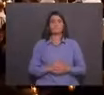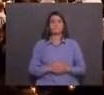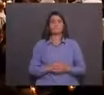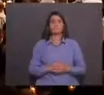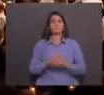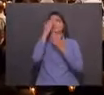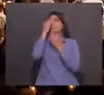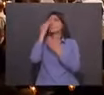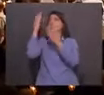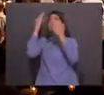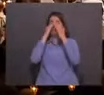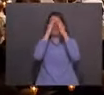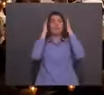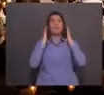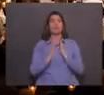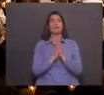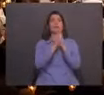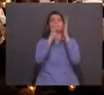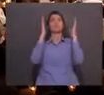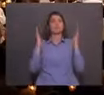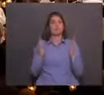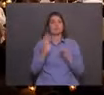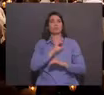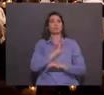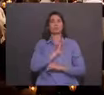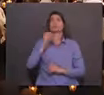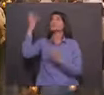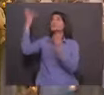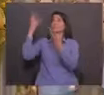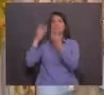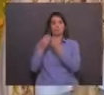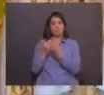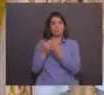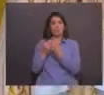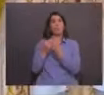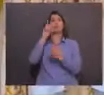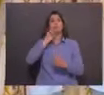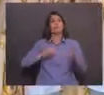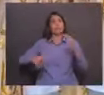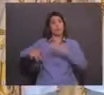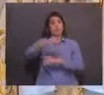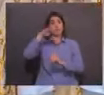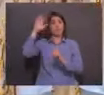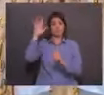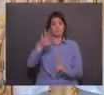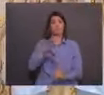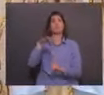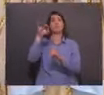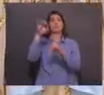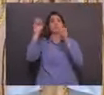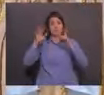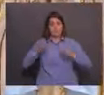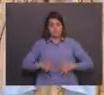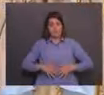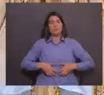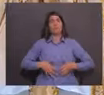Dios te salve María, llena eres de gracia, el Señor es contigo. Bendita tú eres entre todas las mujeres, y